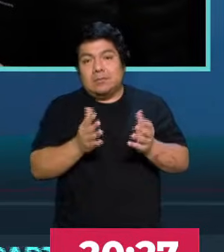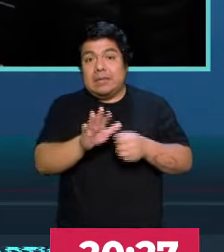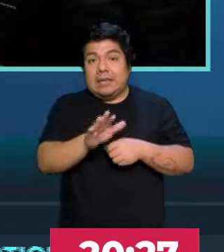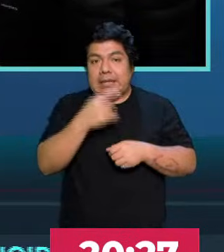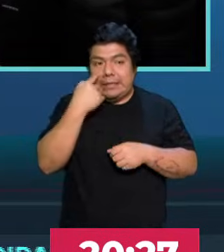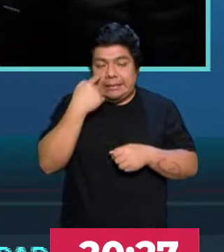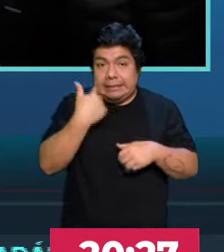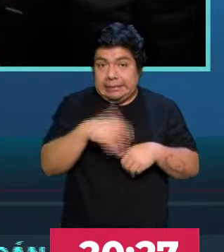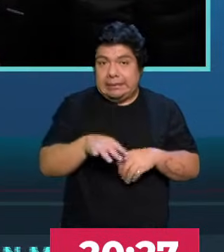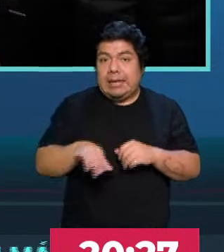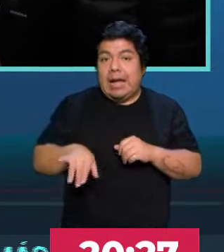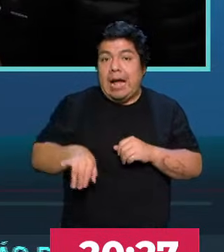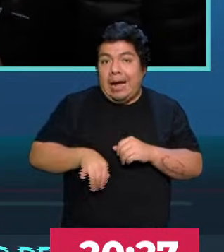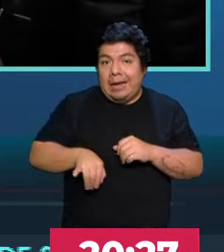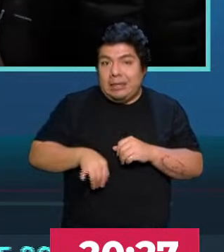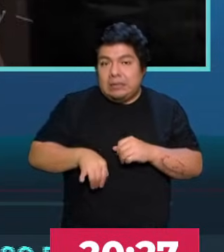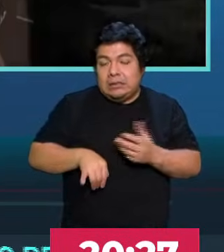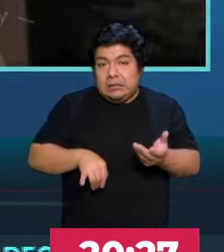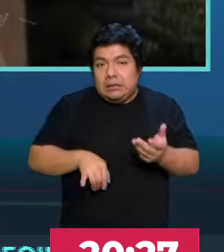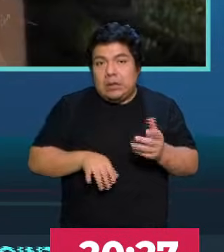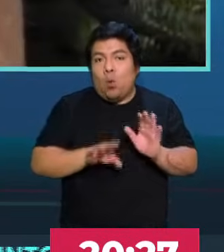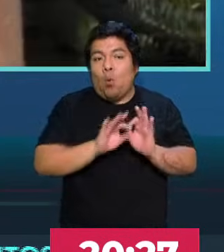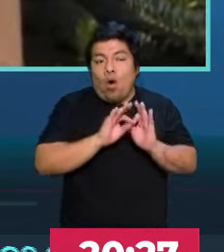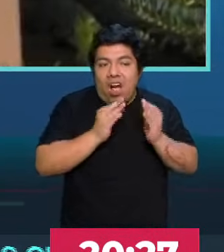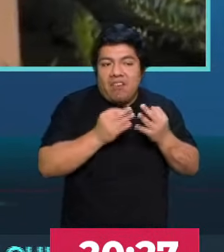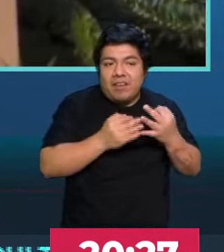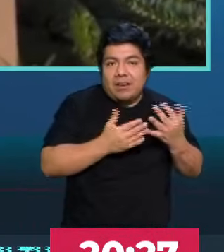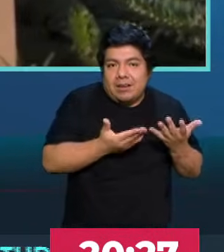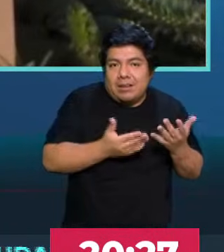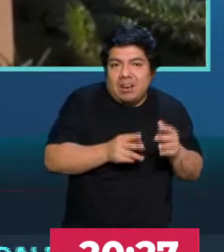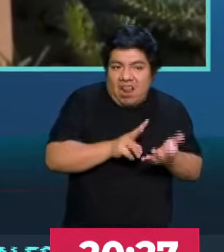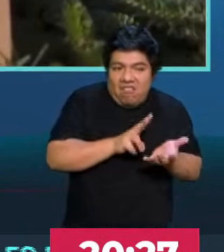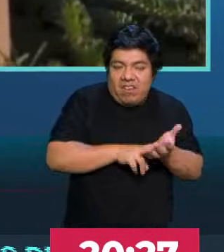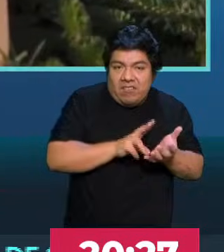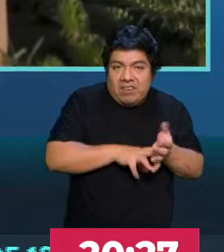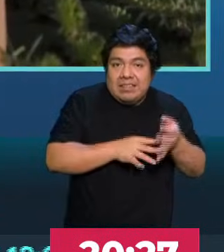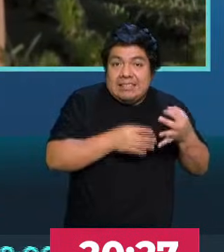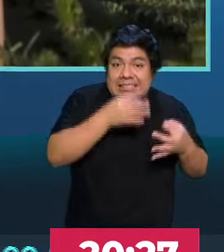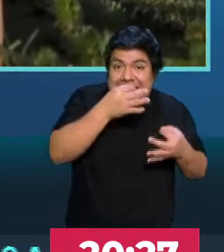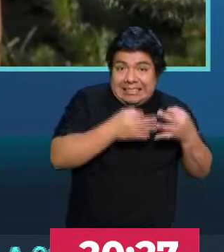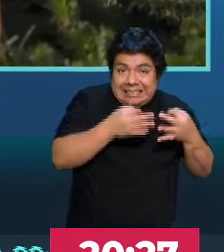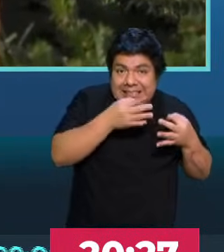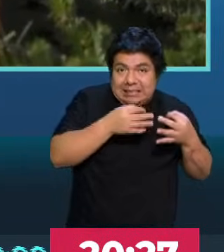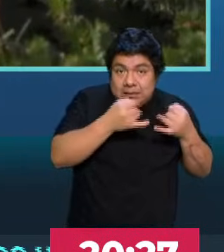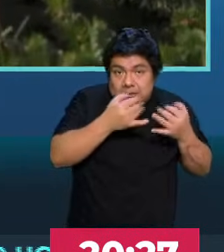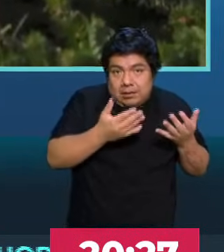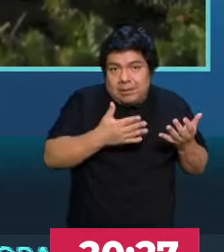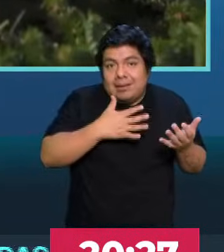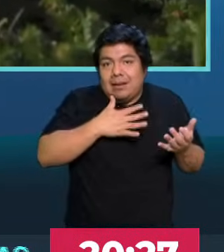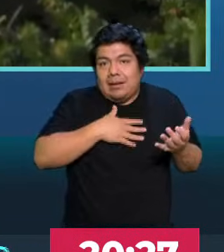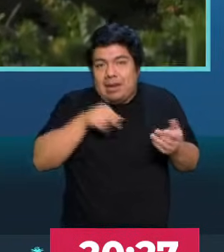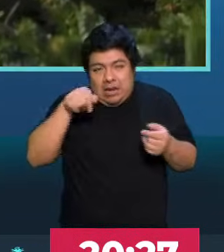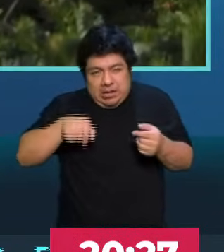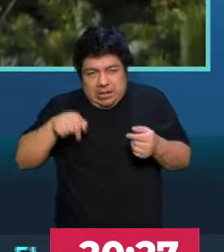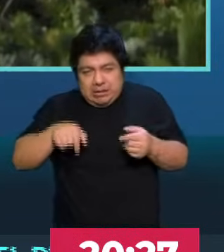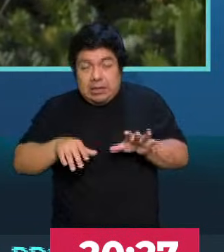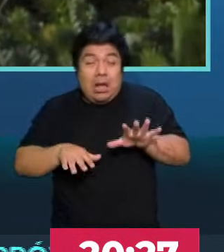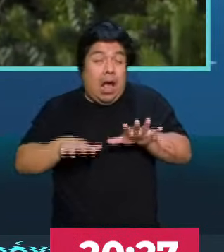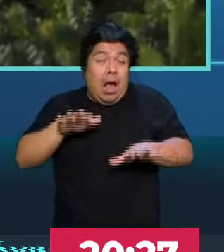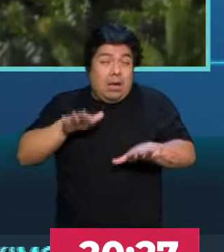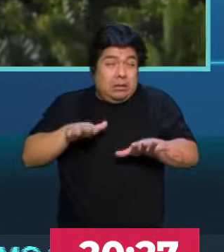vuelve muy interesante una categoría jurídica y que nos toca a nosotros, porque te digo, acá a veces se